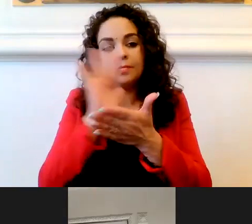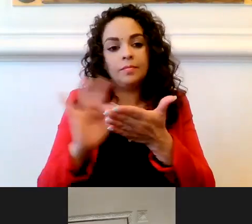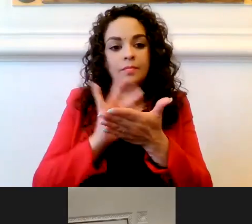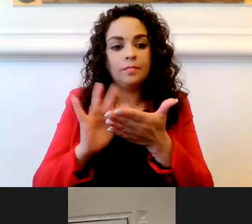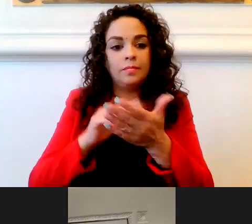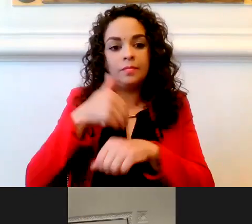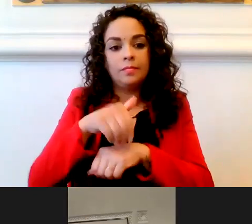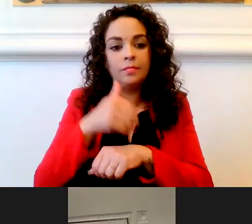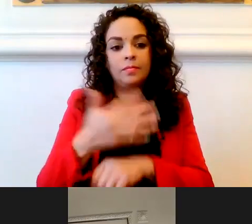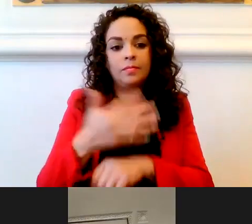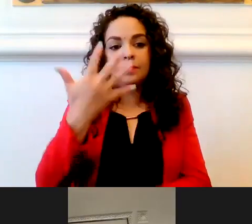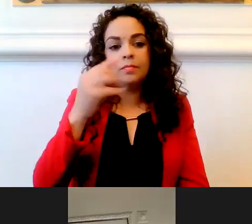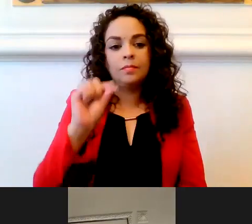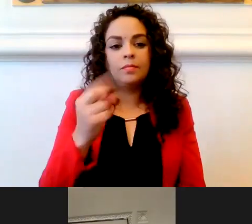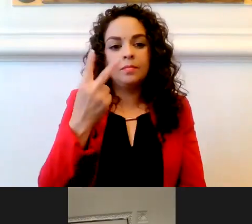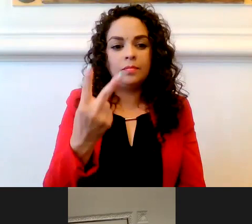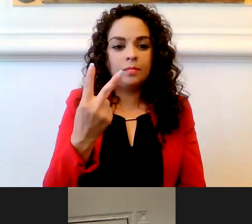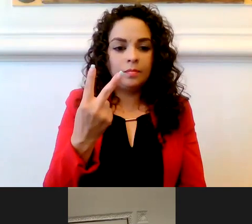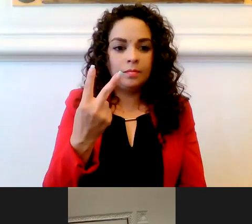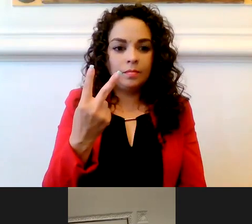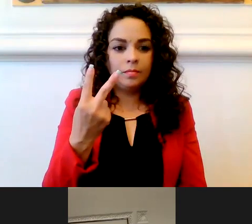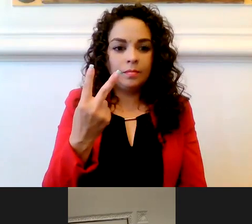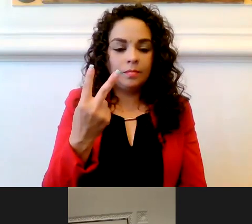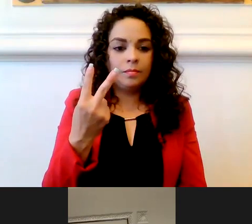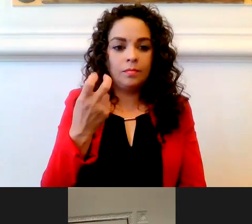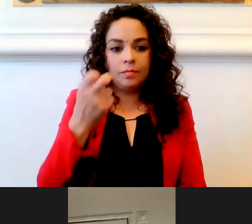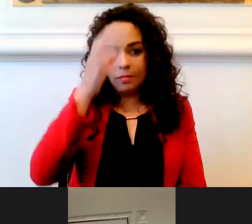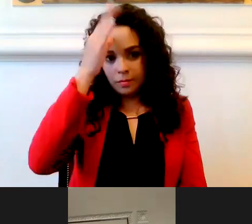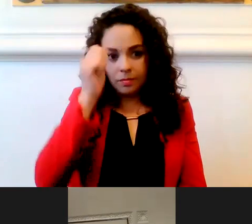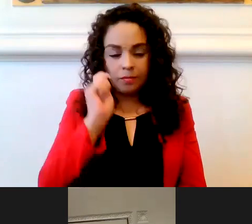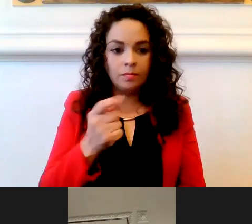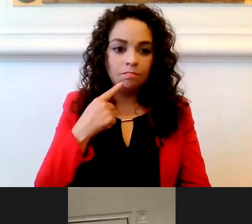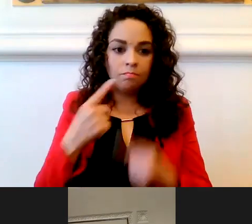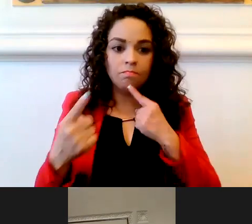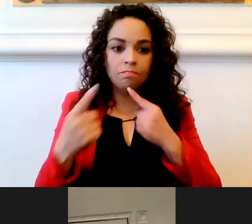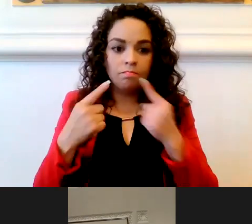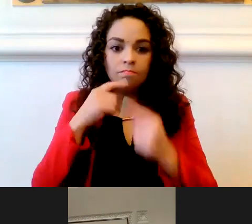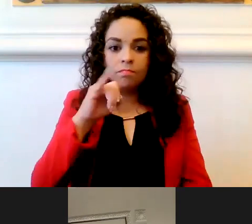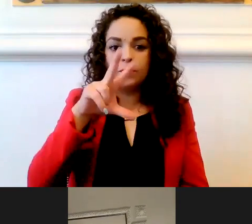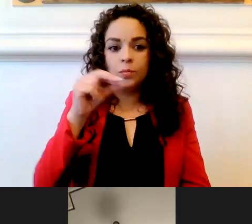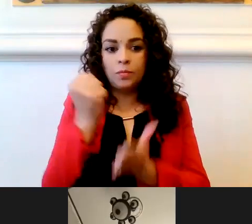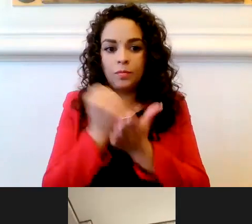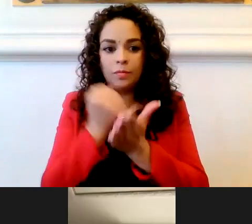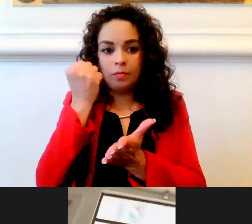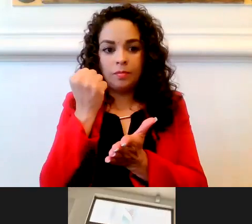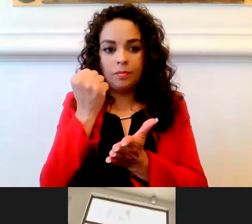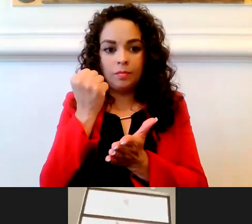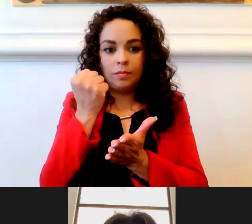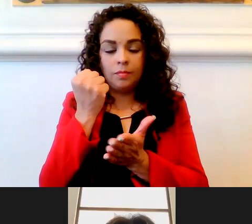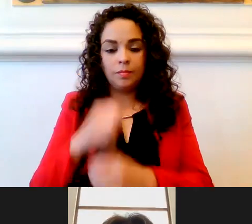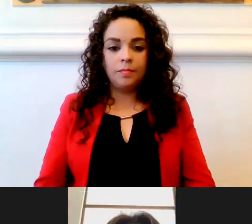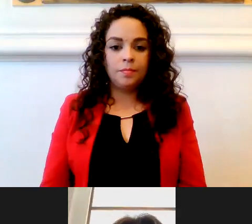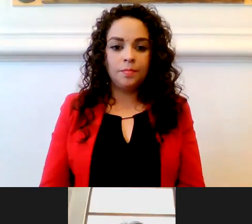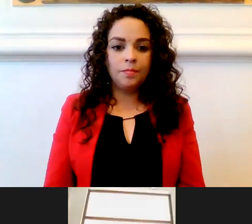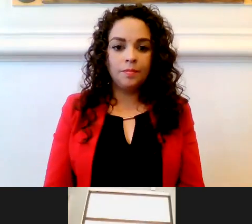al acuerdo que será materia de discusión y en su caso aprobación. Sí, diputada vicecoordinadora.